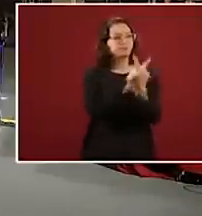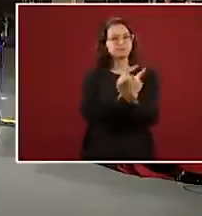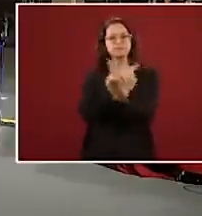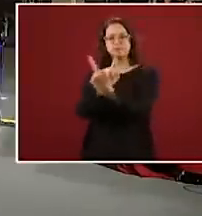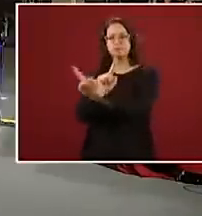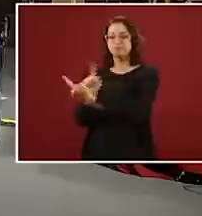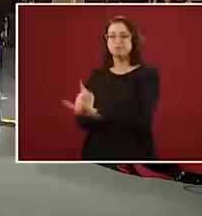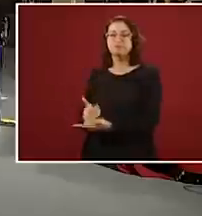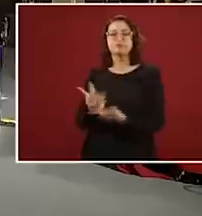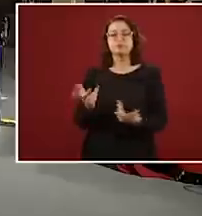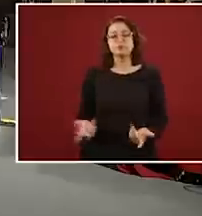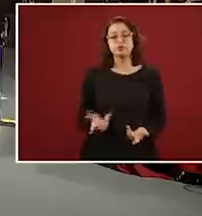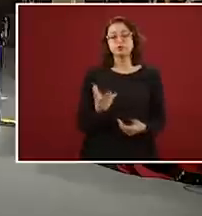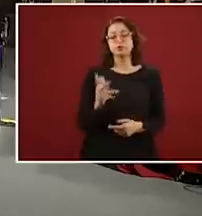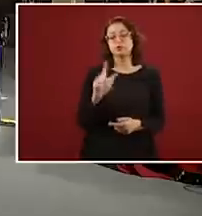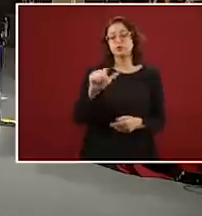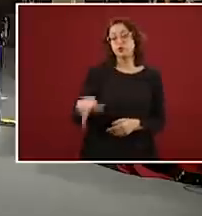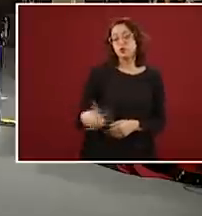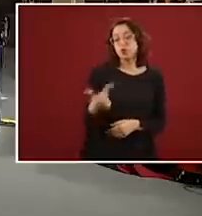Porque son 12 partes.